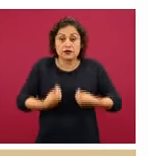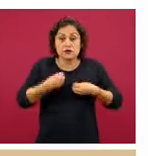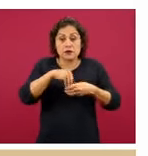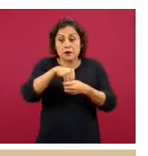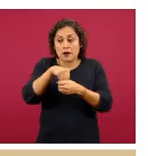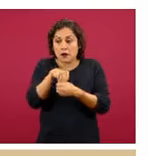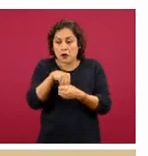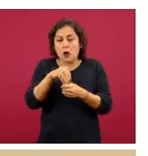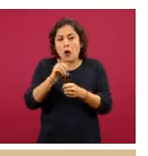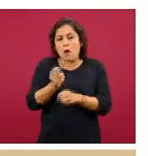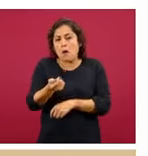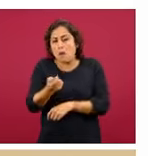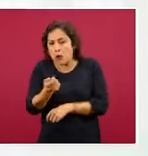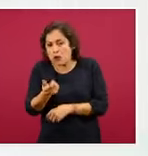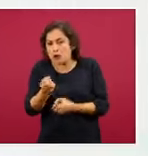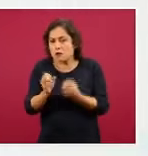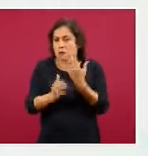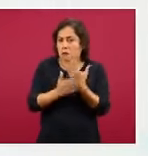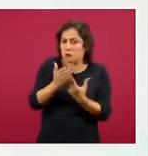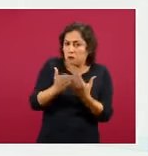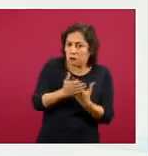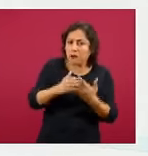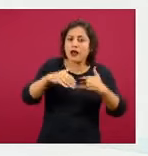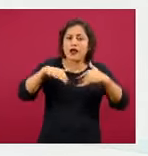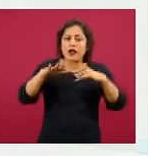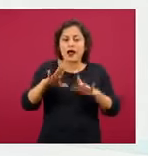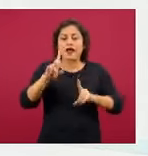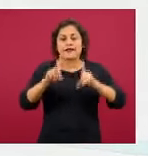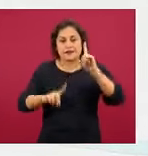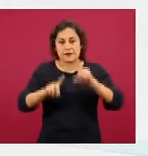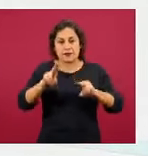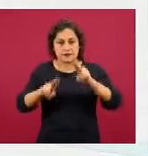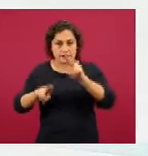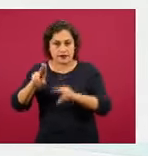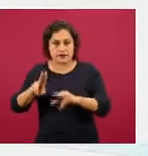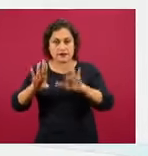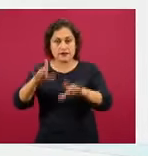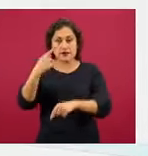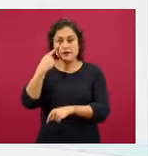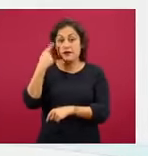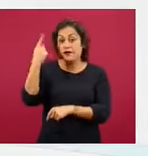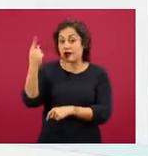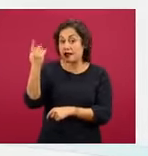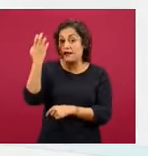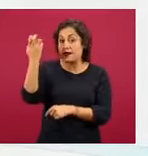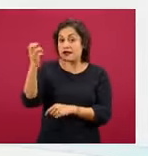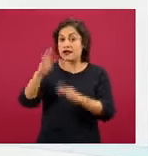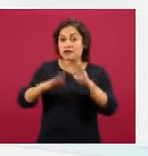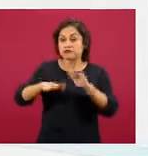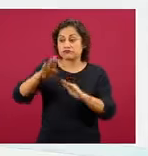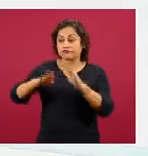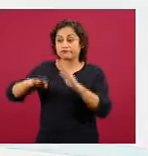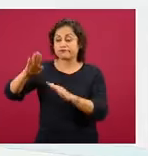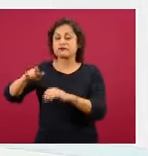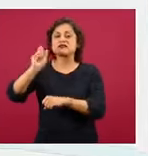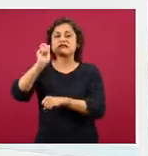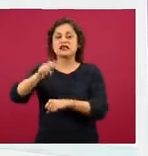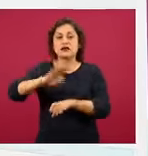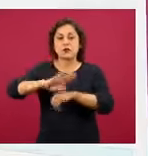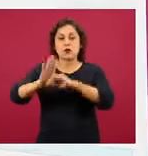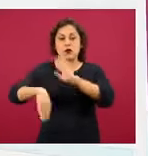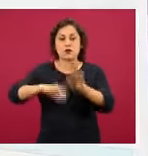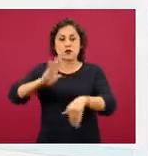que se ve aquí es menor, ¿no? Y por eso esto se ve, pero cuando vemos el exceso de mortalidad, sí hubo una época con exceso,